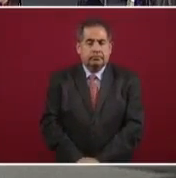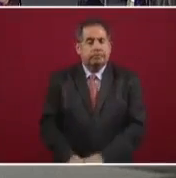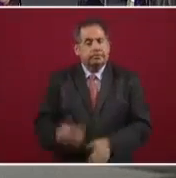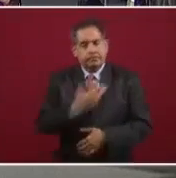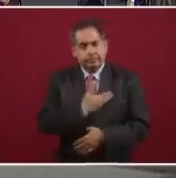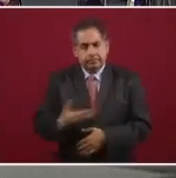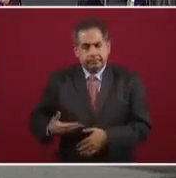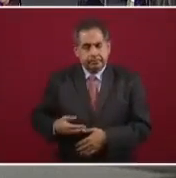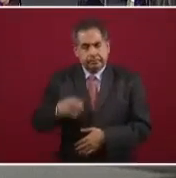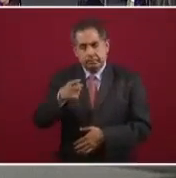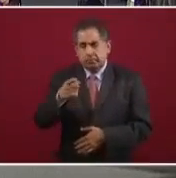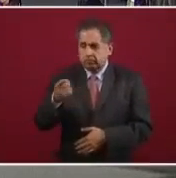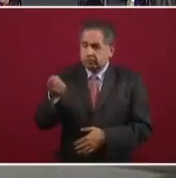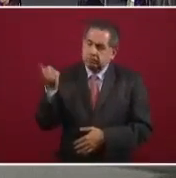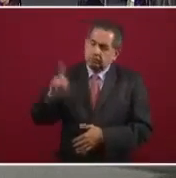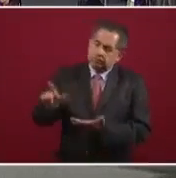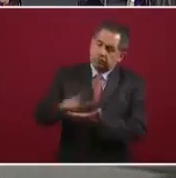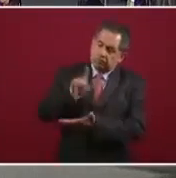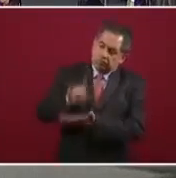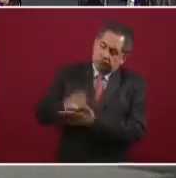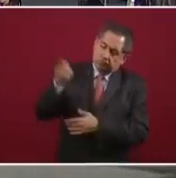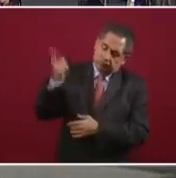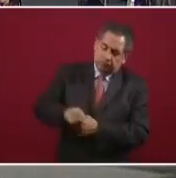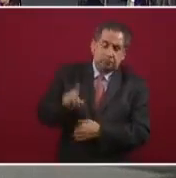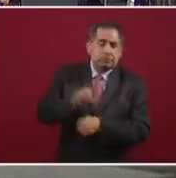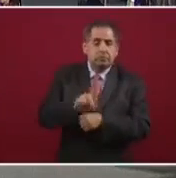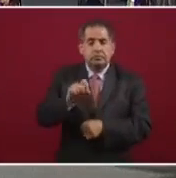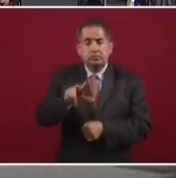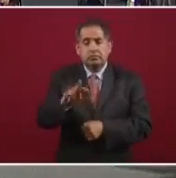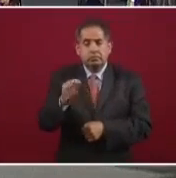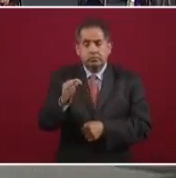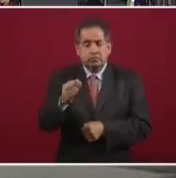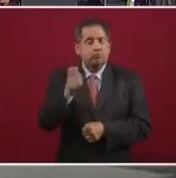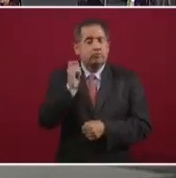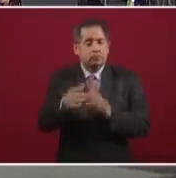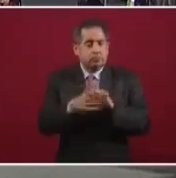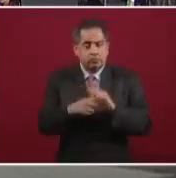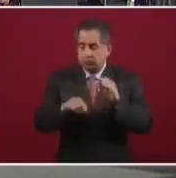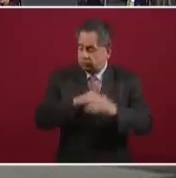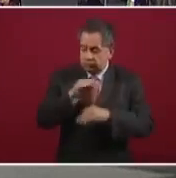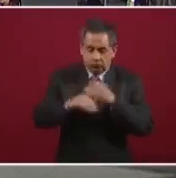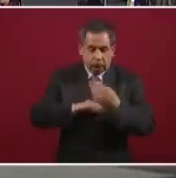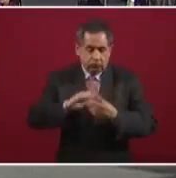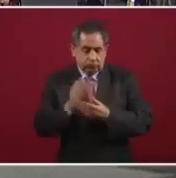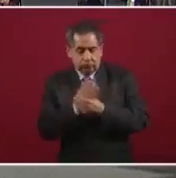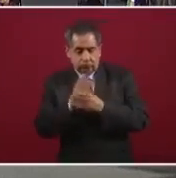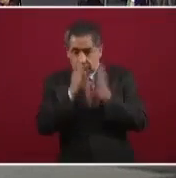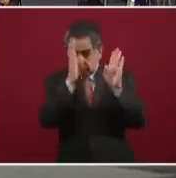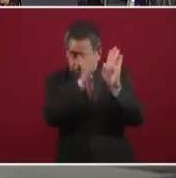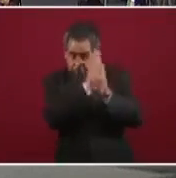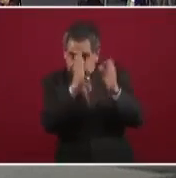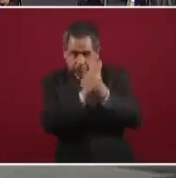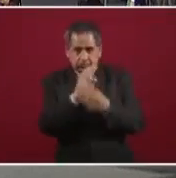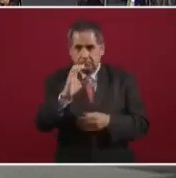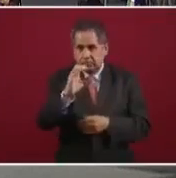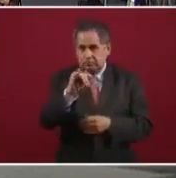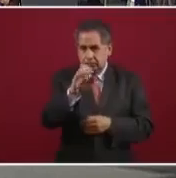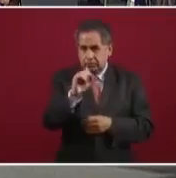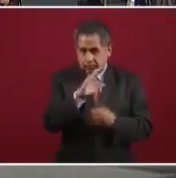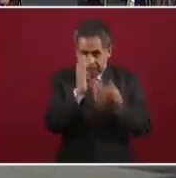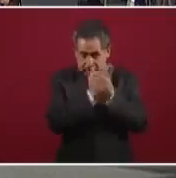Presidente, el decreto presidencial emitido el 28 de febrero precisa que todos los documentos de espionaje generados por el